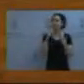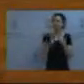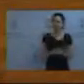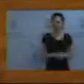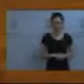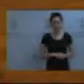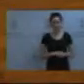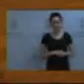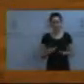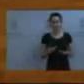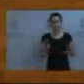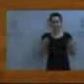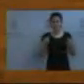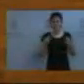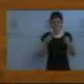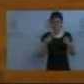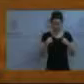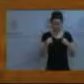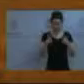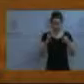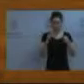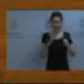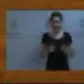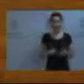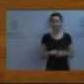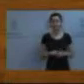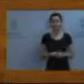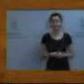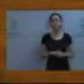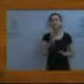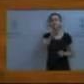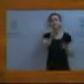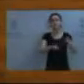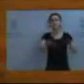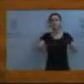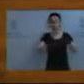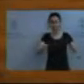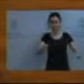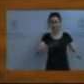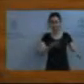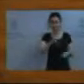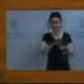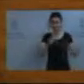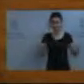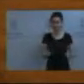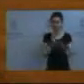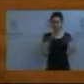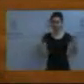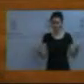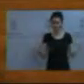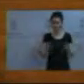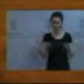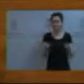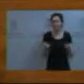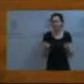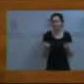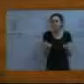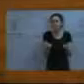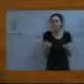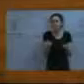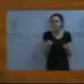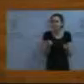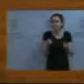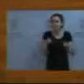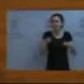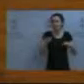Pues digo, voy a ser generoso y en el sentido de que a los ciudadanos que en respuesta a esta campaña publicitaria puedan estar escuchando